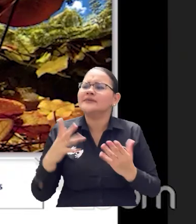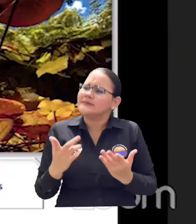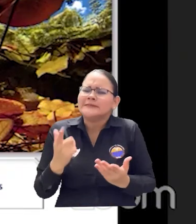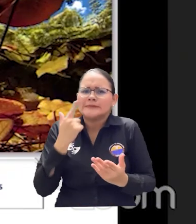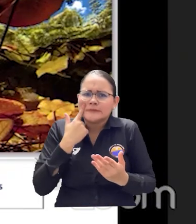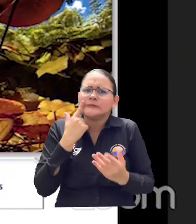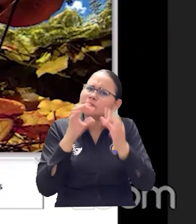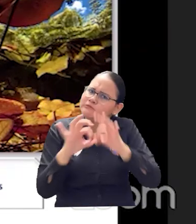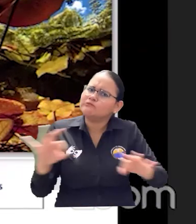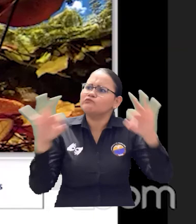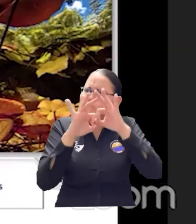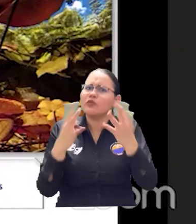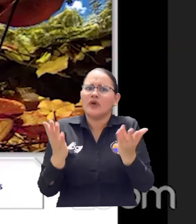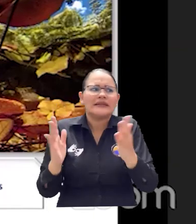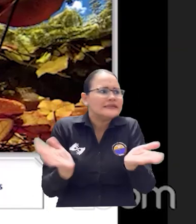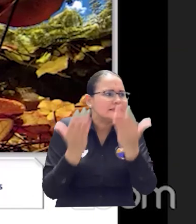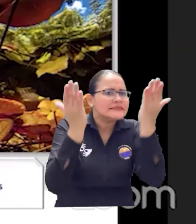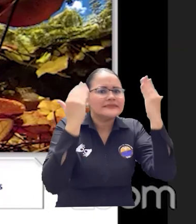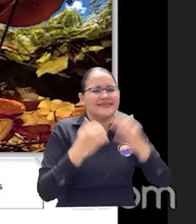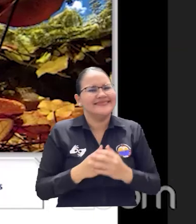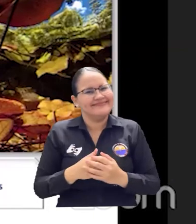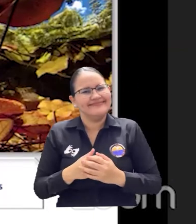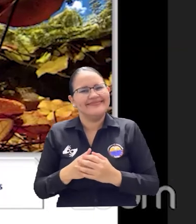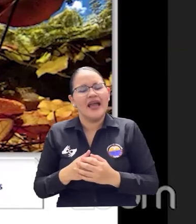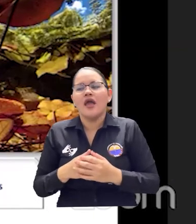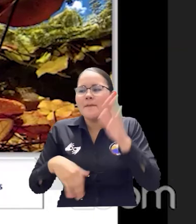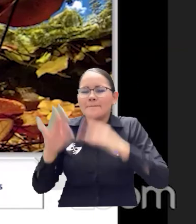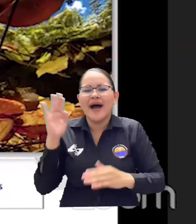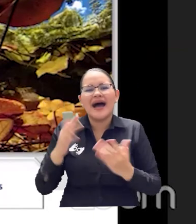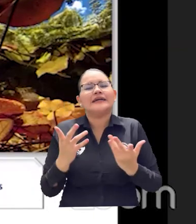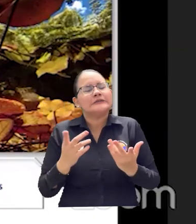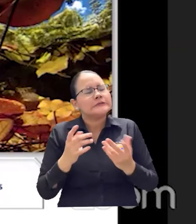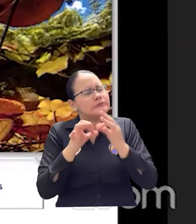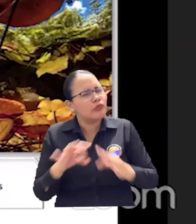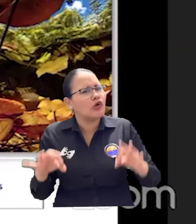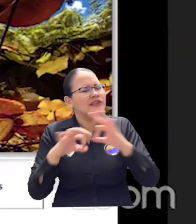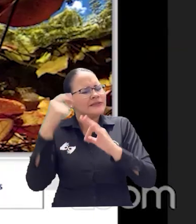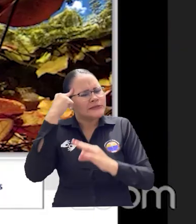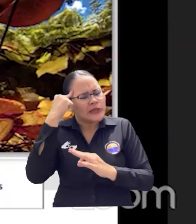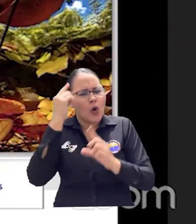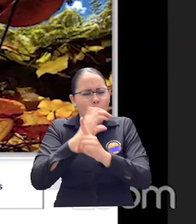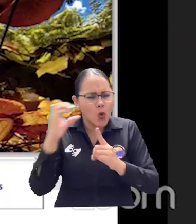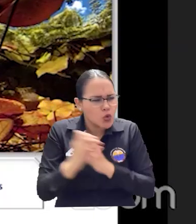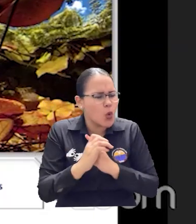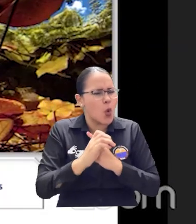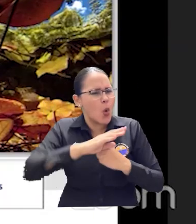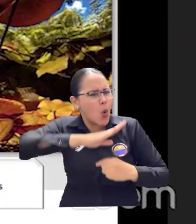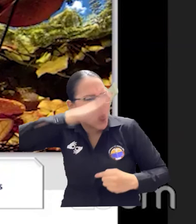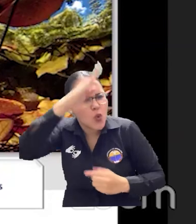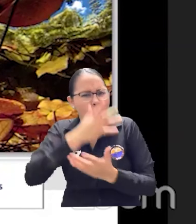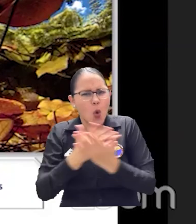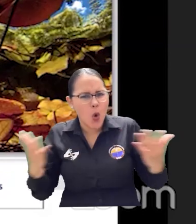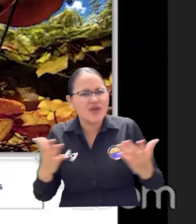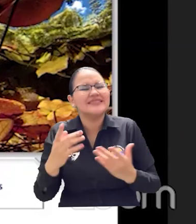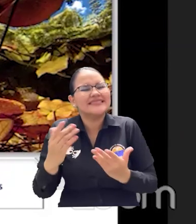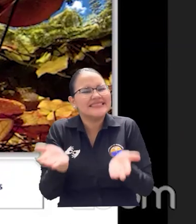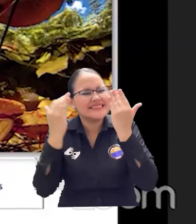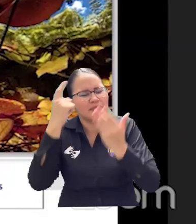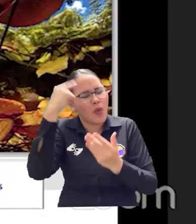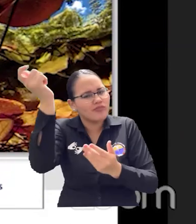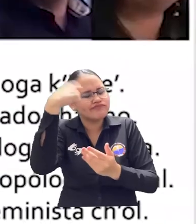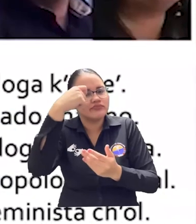que más bien son espacios simbólicos, son espacios de memoria, pero son espacios también de